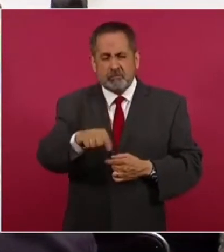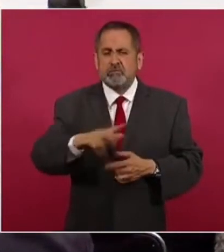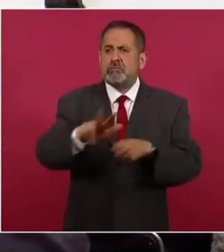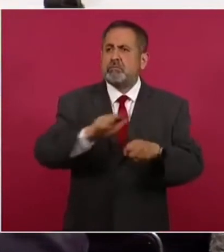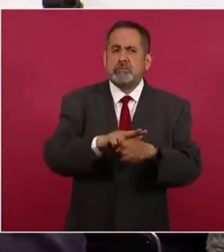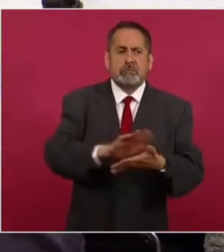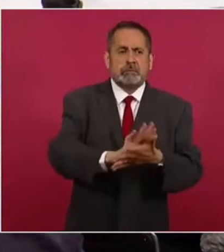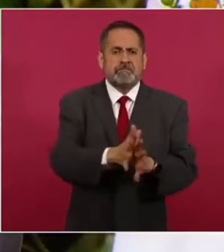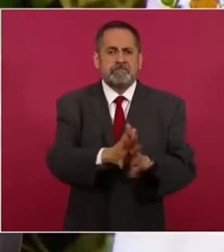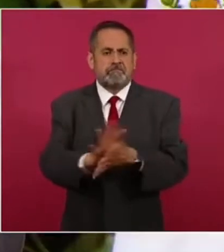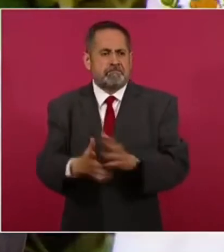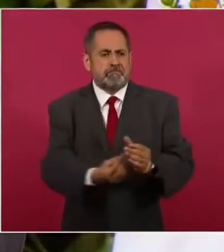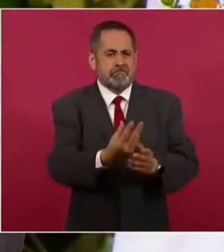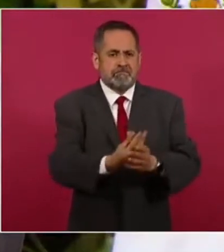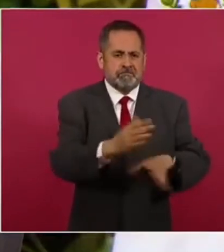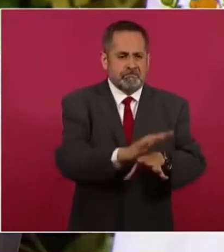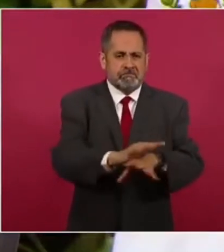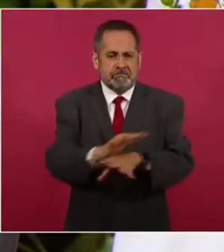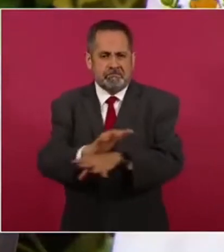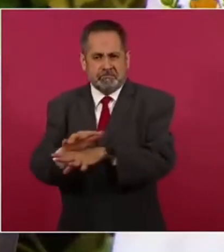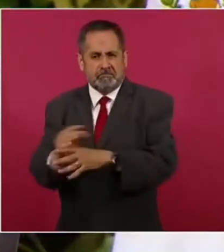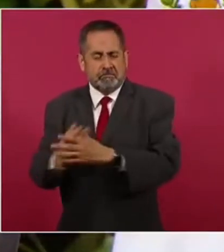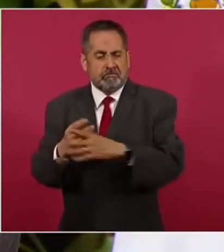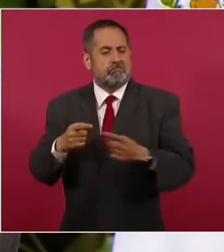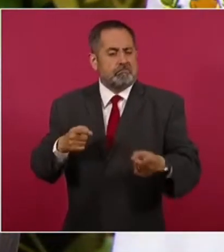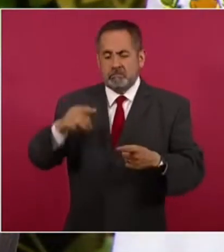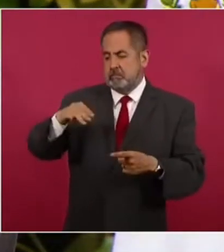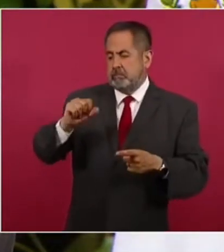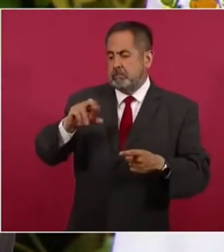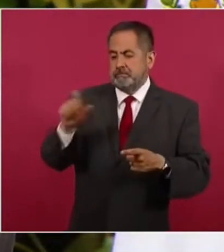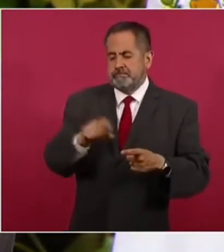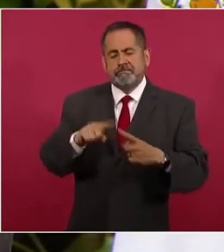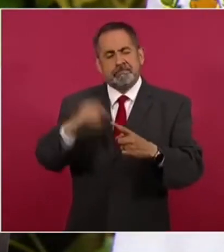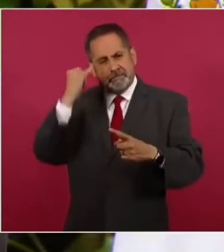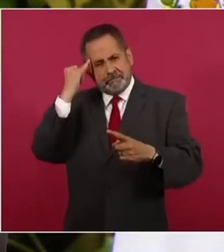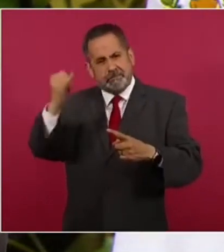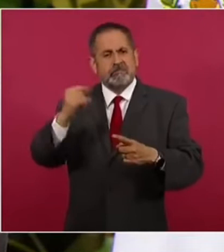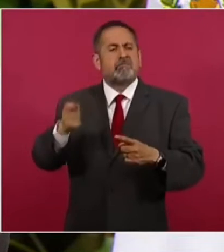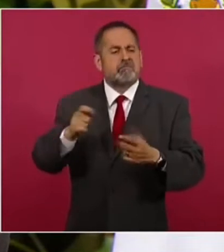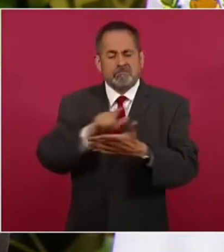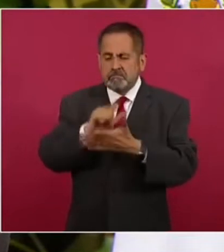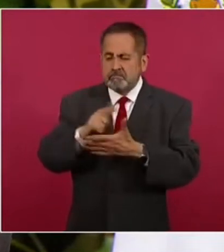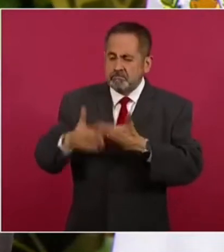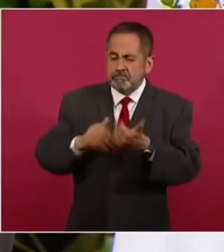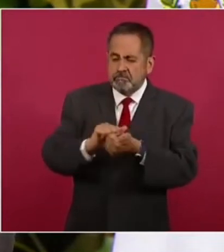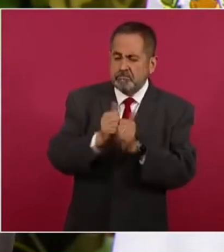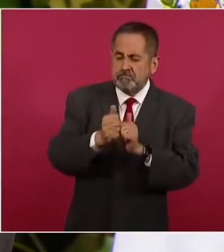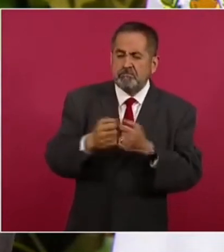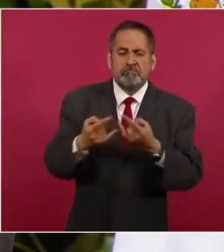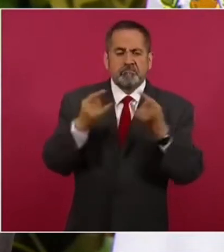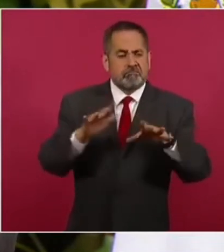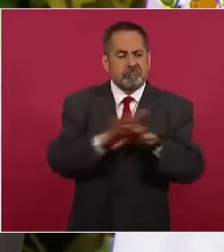naturaleza orgánica, Marx descubrió la ley del desarrollo de la